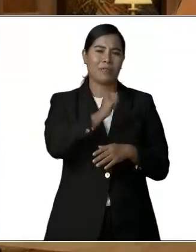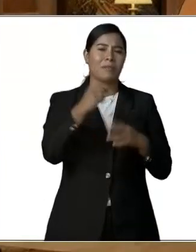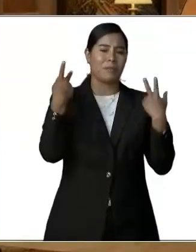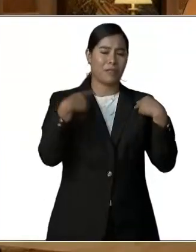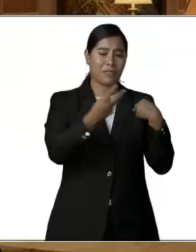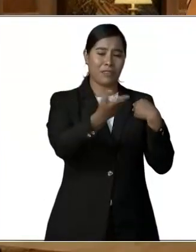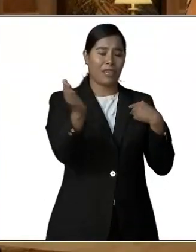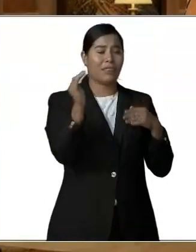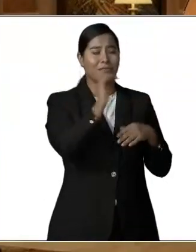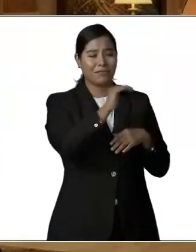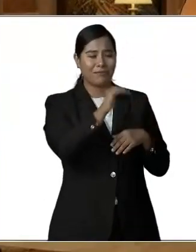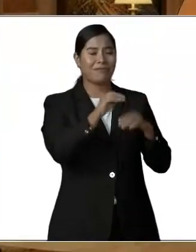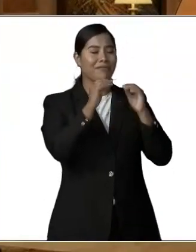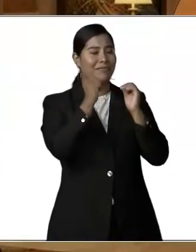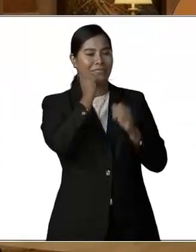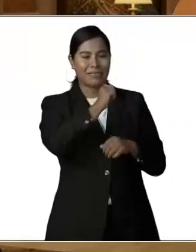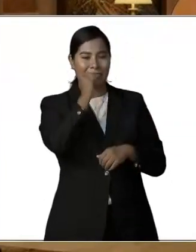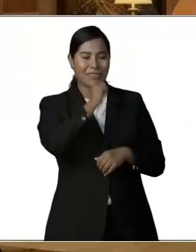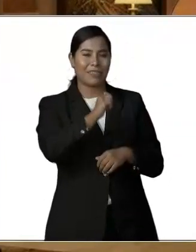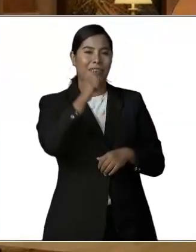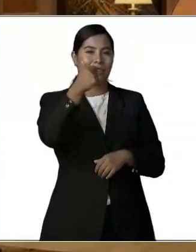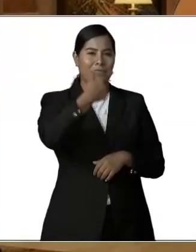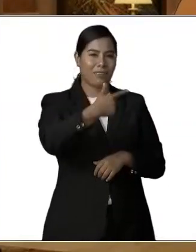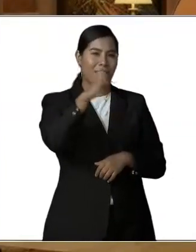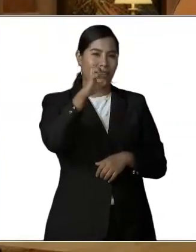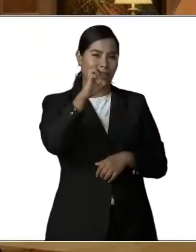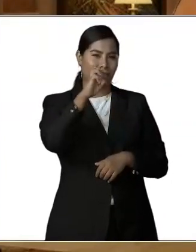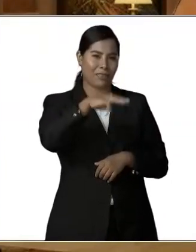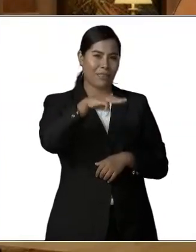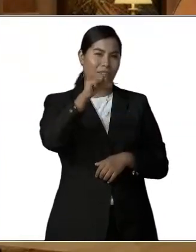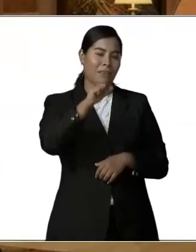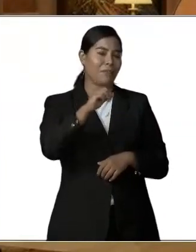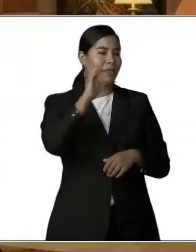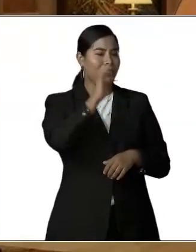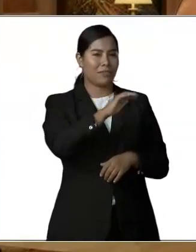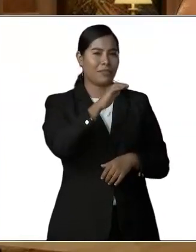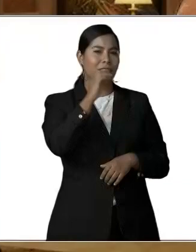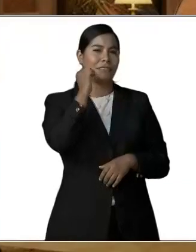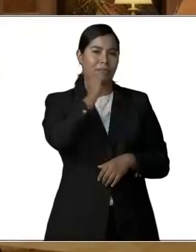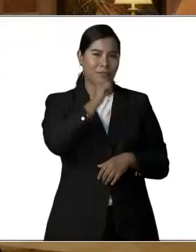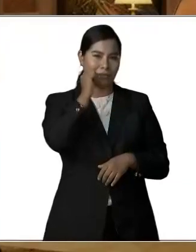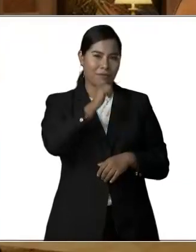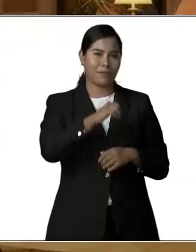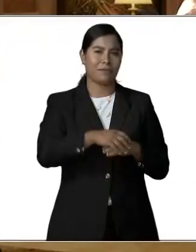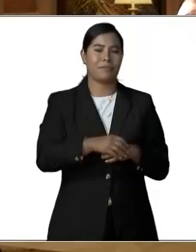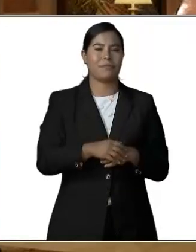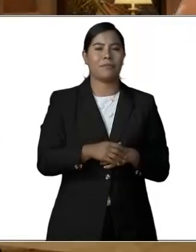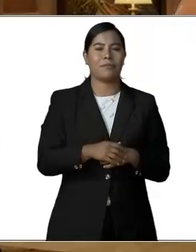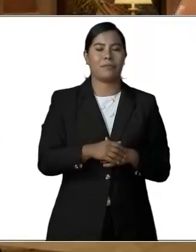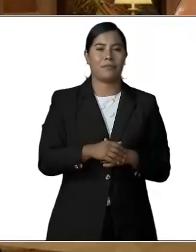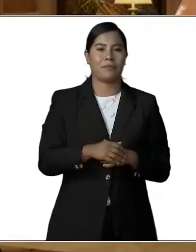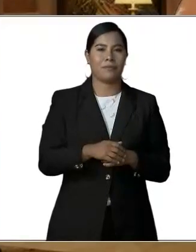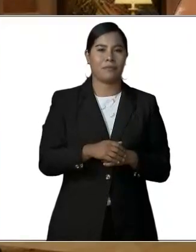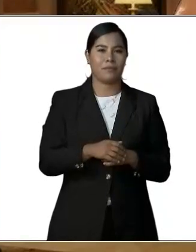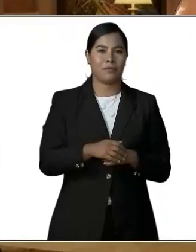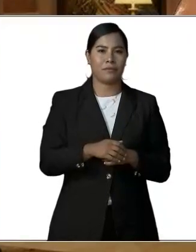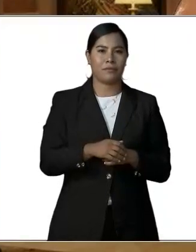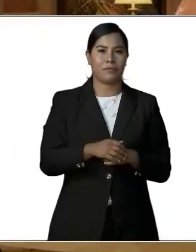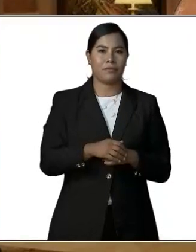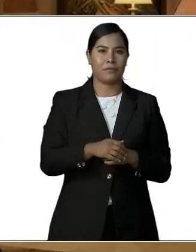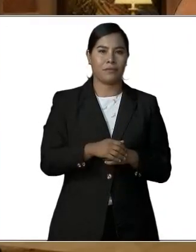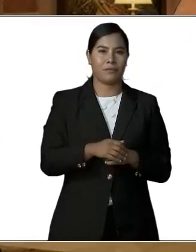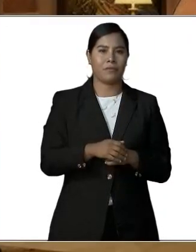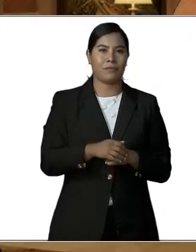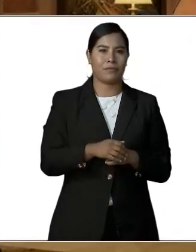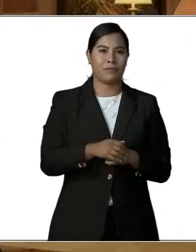cantado? No sé. ¿Y no te aburre cantarla? Por supuesto que no. Porque lo que dice es muy padre, ¿no? Sí. No, esta es de Bobby Capó, si te acuerdas.